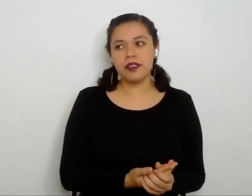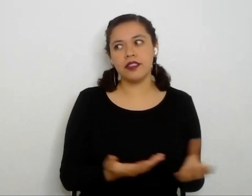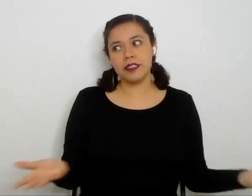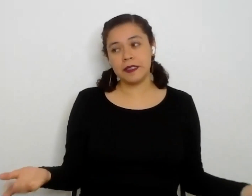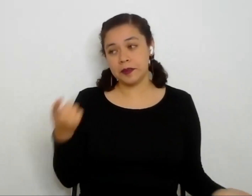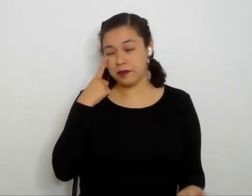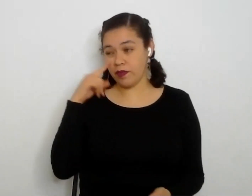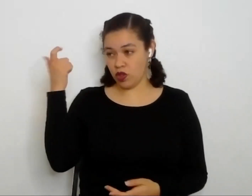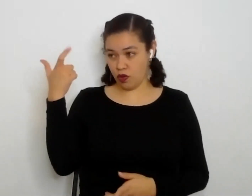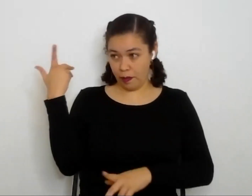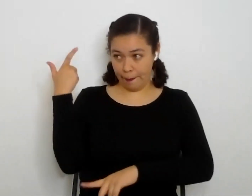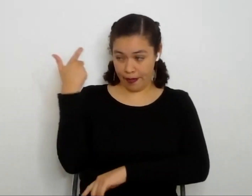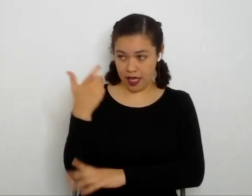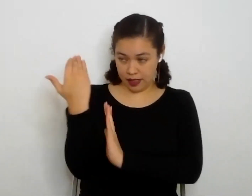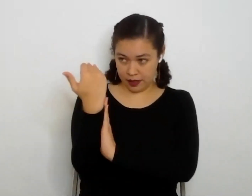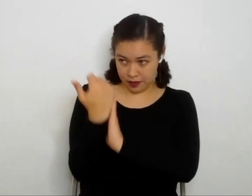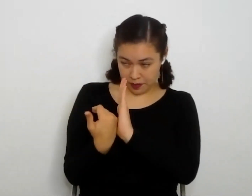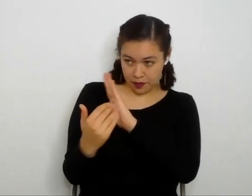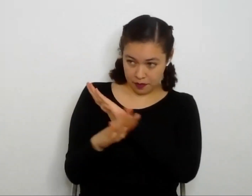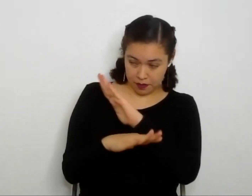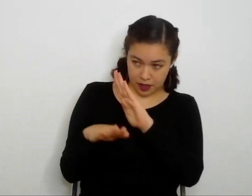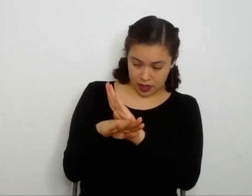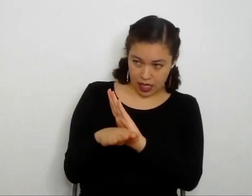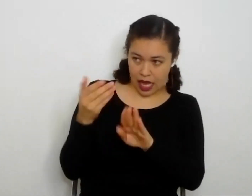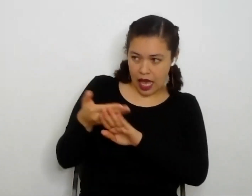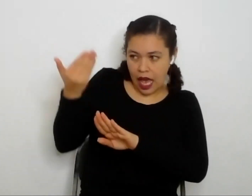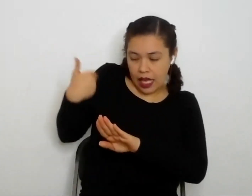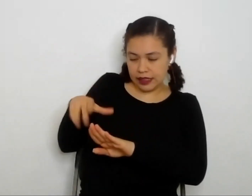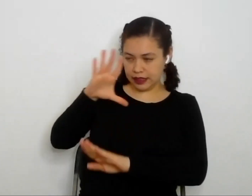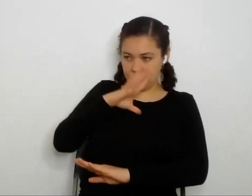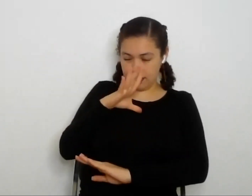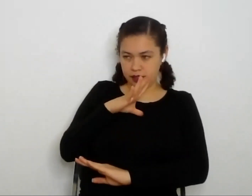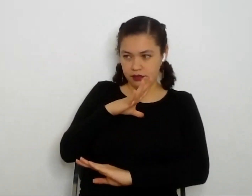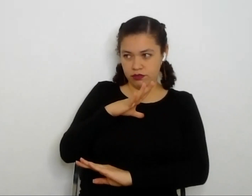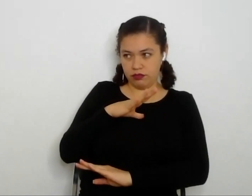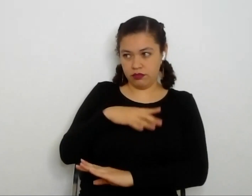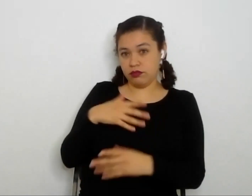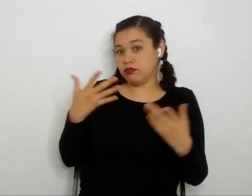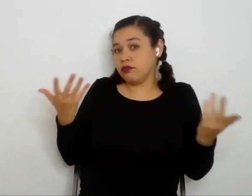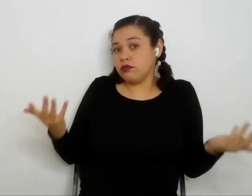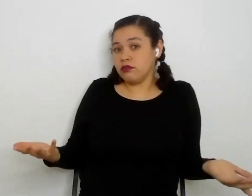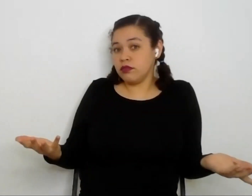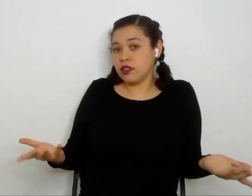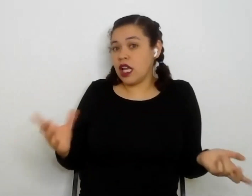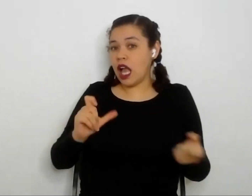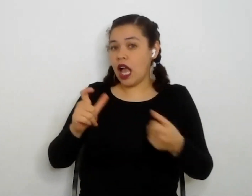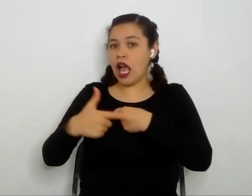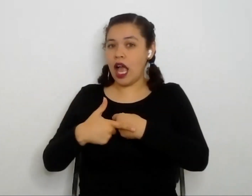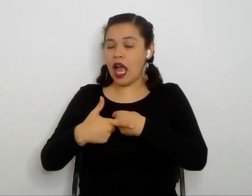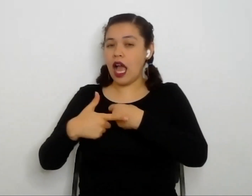si tú pagabas un salario mínimo, el que existía antes, pues es una cuestión moralmente